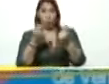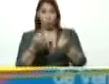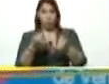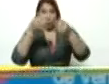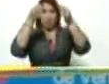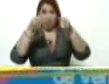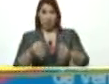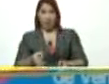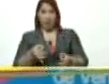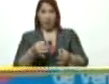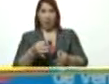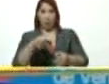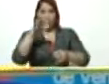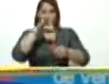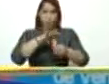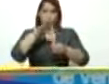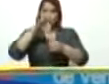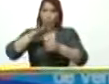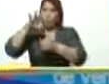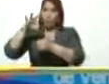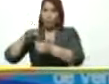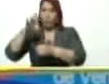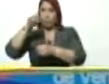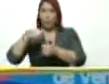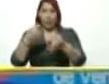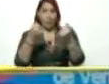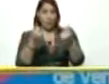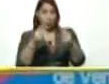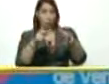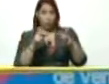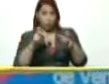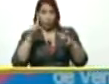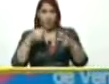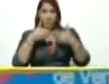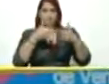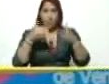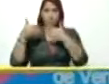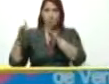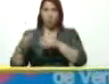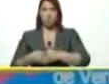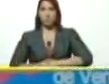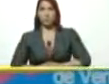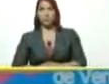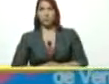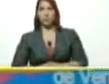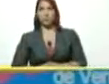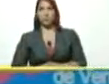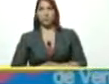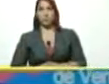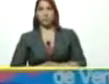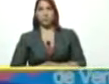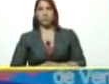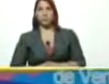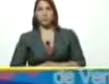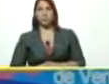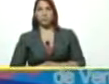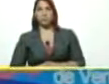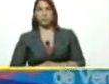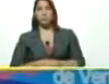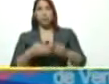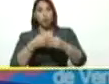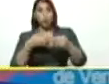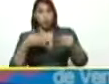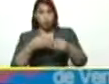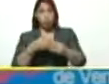ahorrando parte de los impuestos y garantizando la emisión de bolívares limpios,